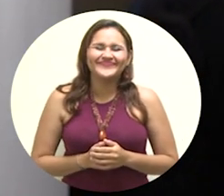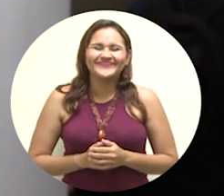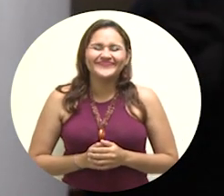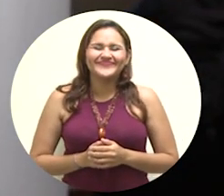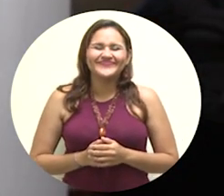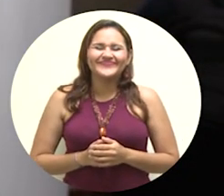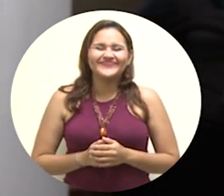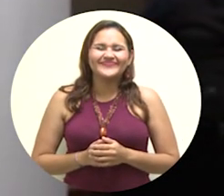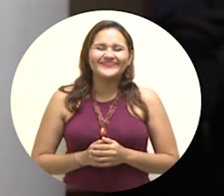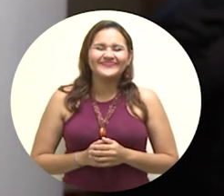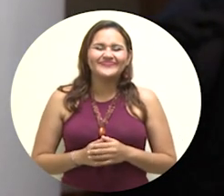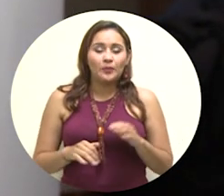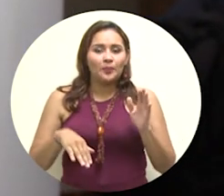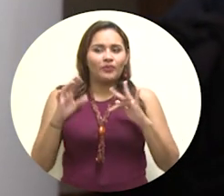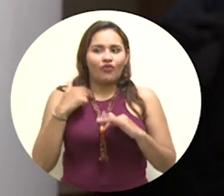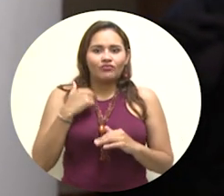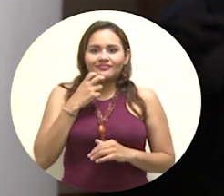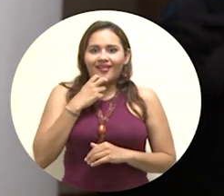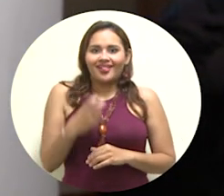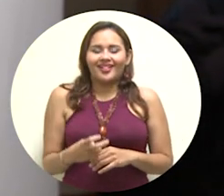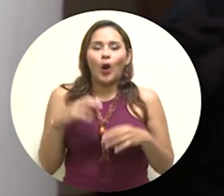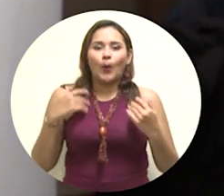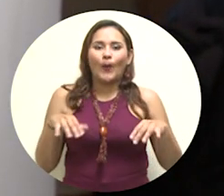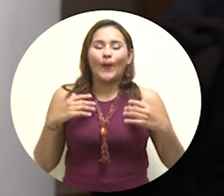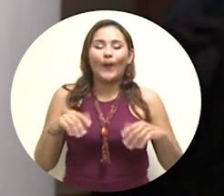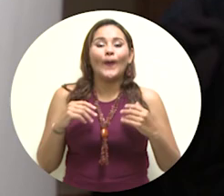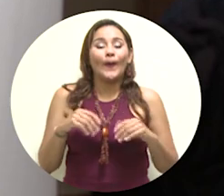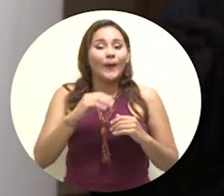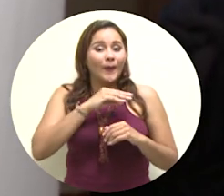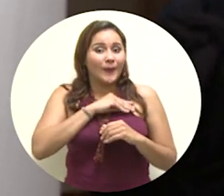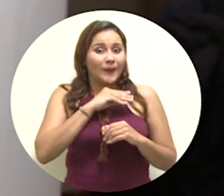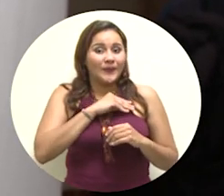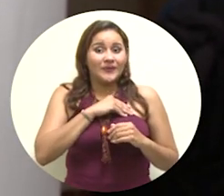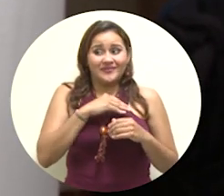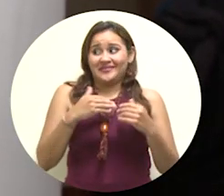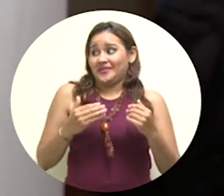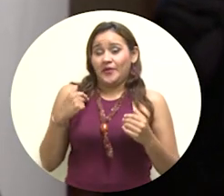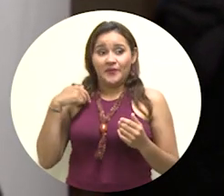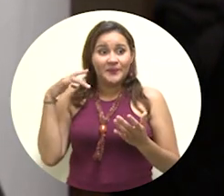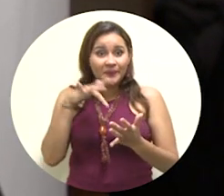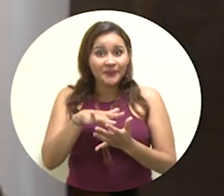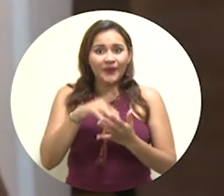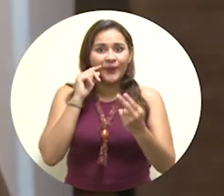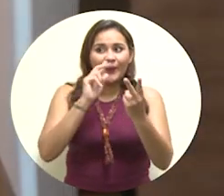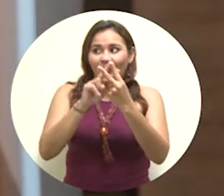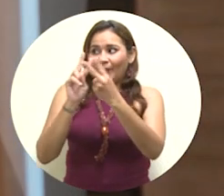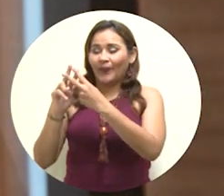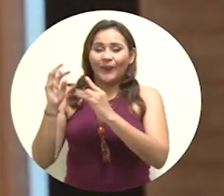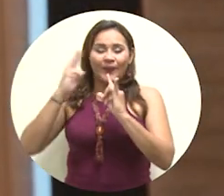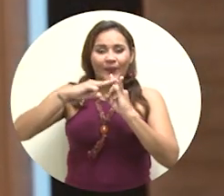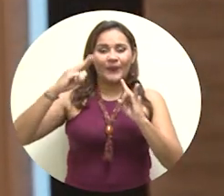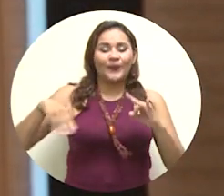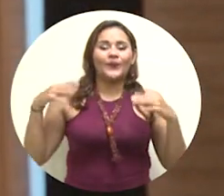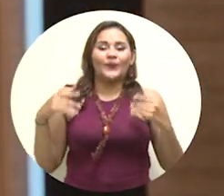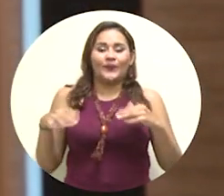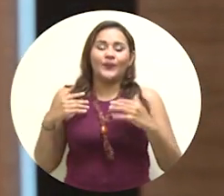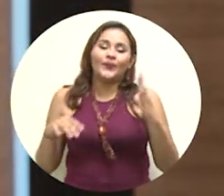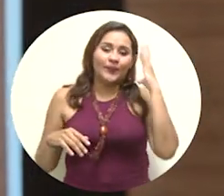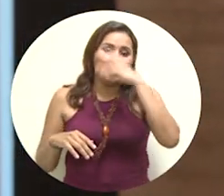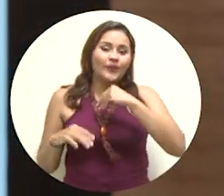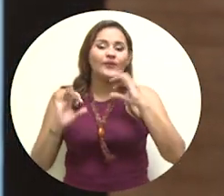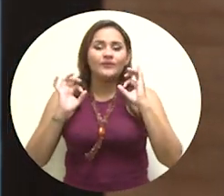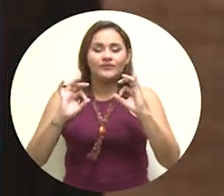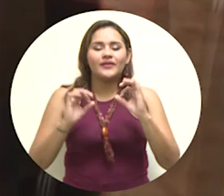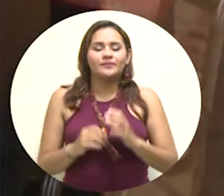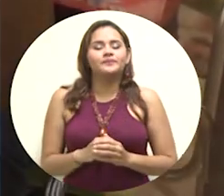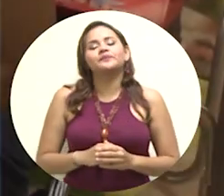gratificante y también me ha sorprendido porque pues primero no conocía la universidad y me parece una universidad espectacular, divina. La idea era